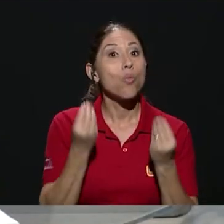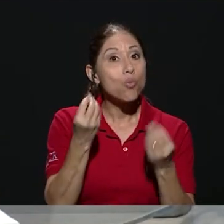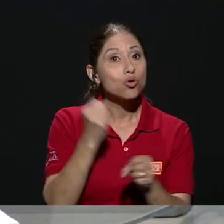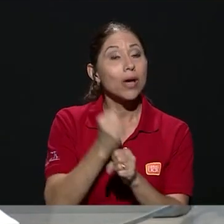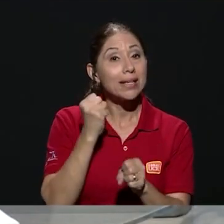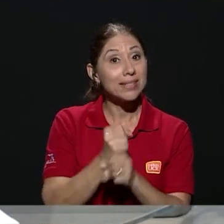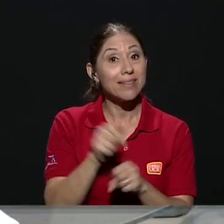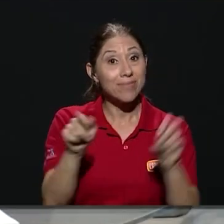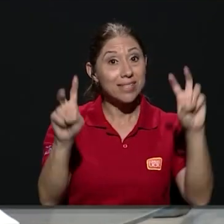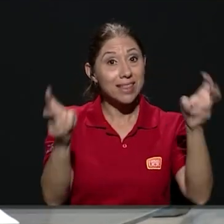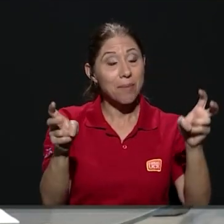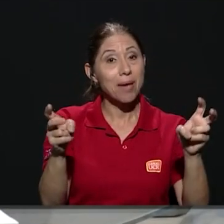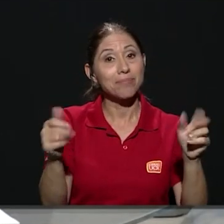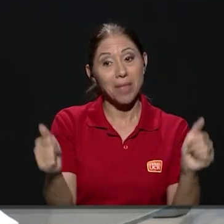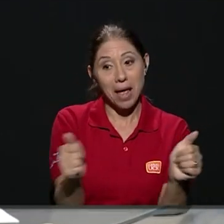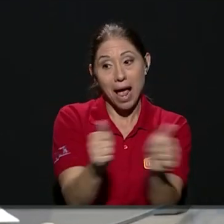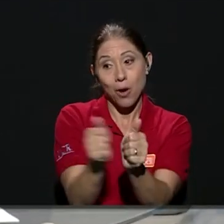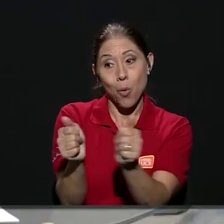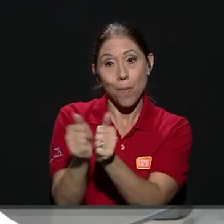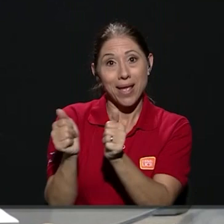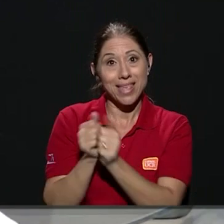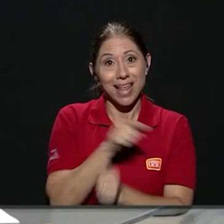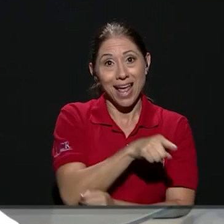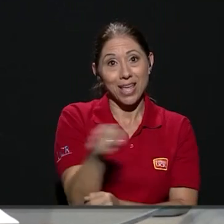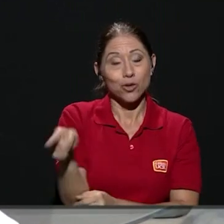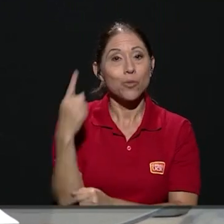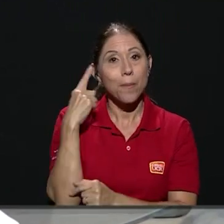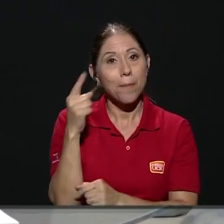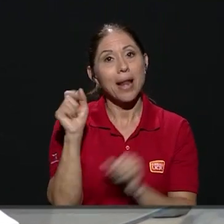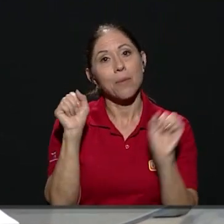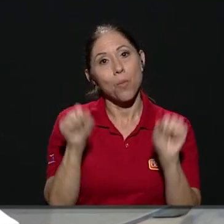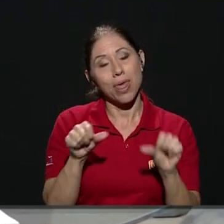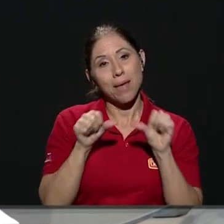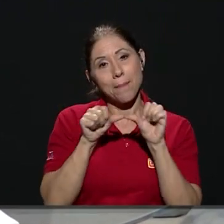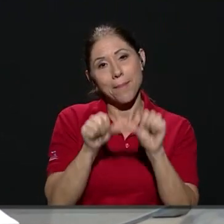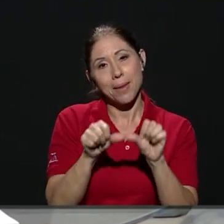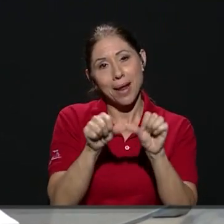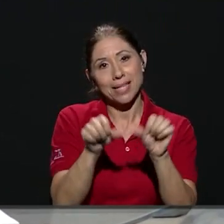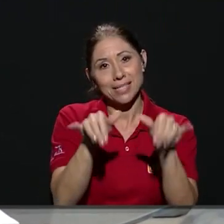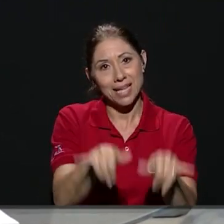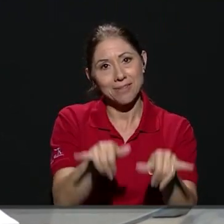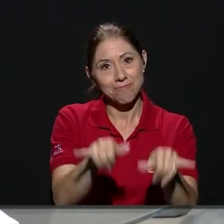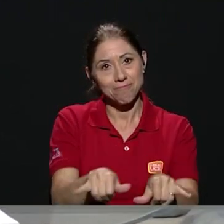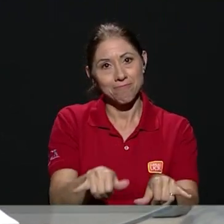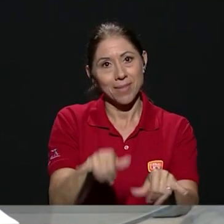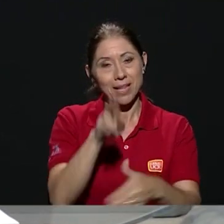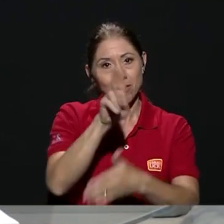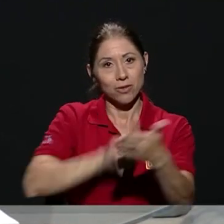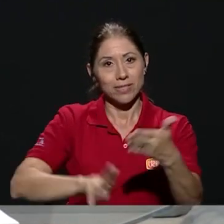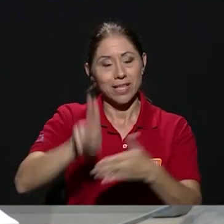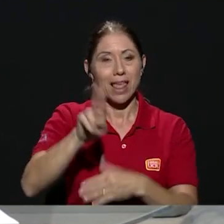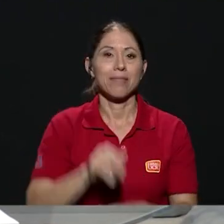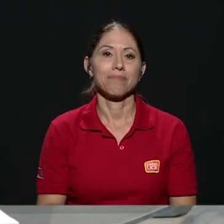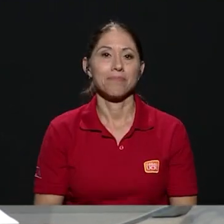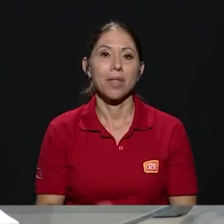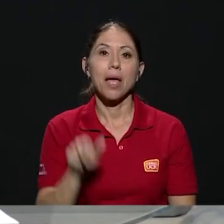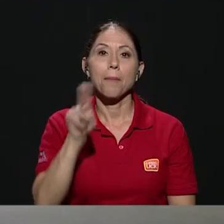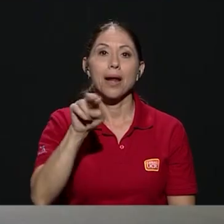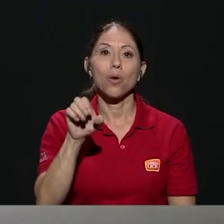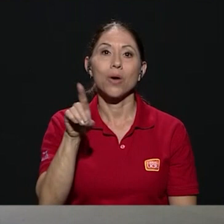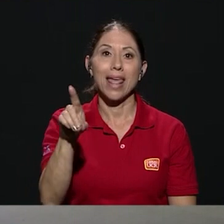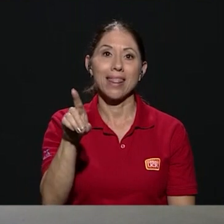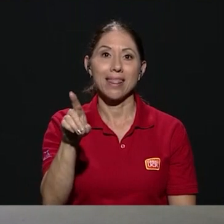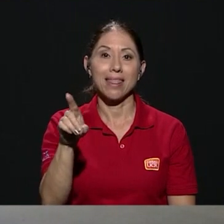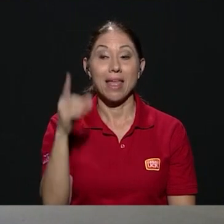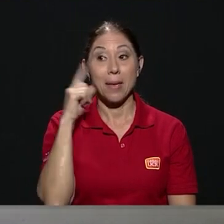Mucho que hacer en este tema, de verdad, para acompañar a estos muchachos para que puedan permanecer en los centros universitarios. Para la UNED, los retos,